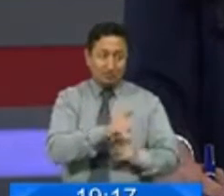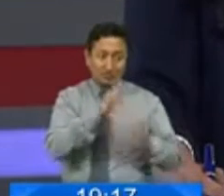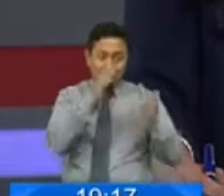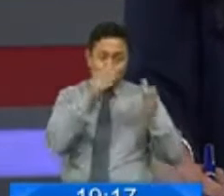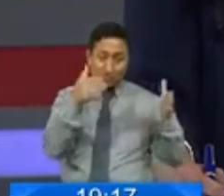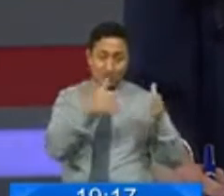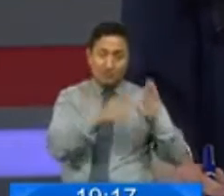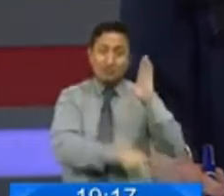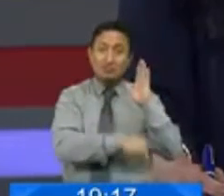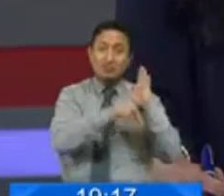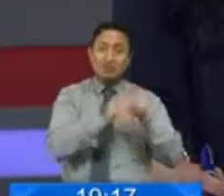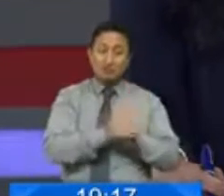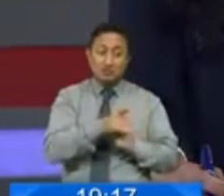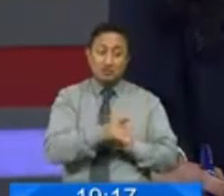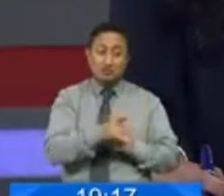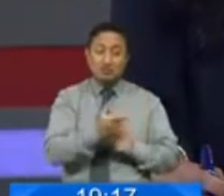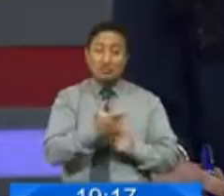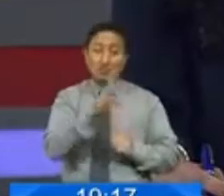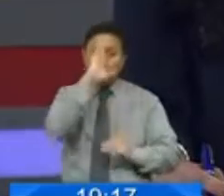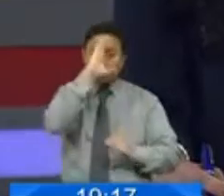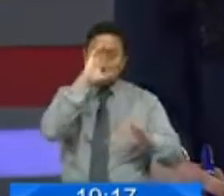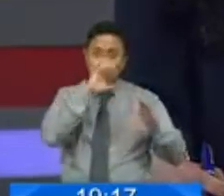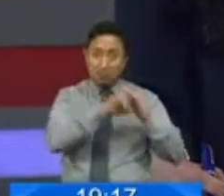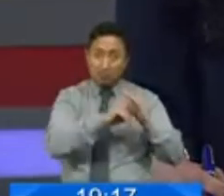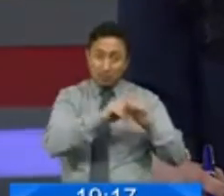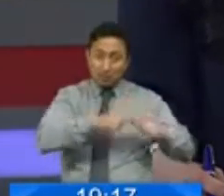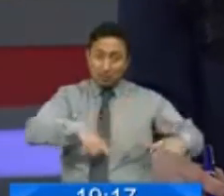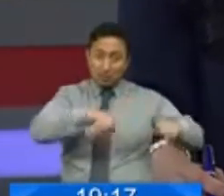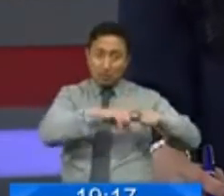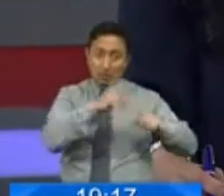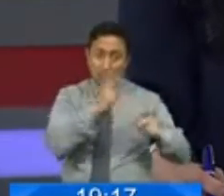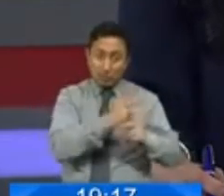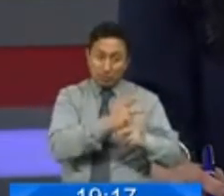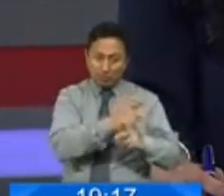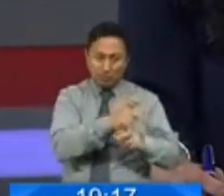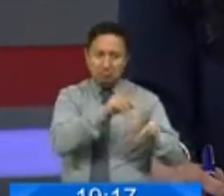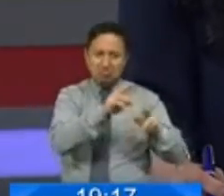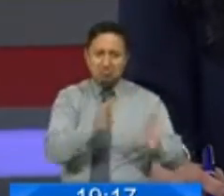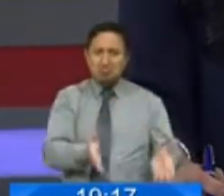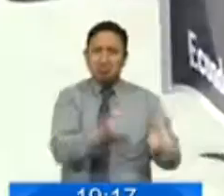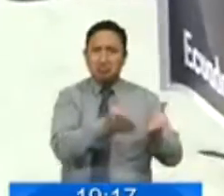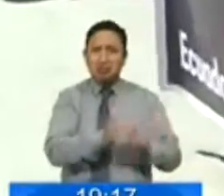esto podría facilitar la operación minera y petrolera en zonas de fragilidad ambiental.